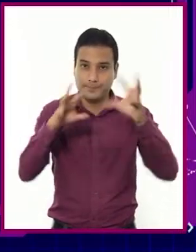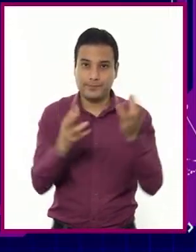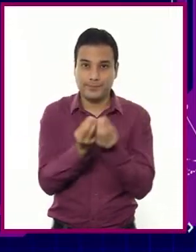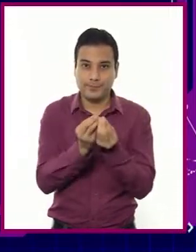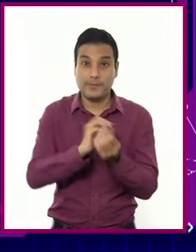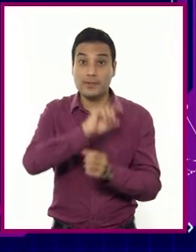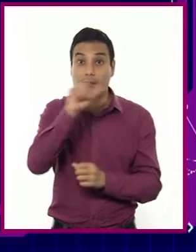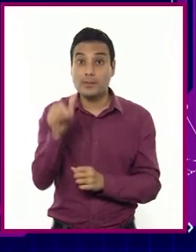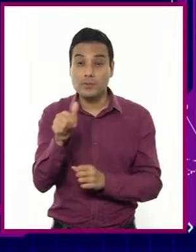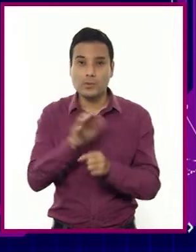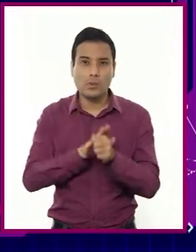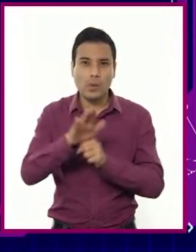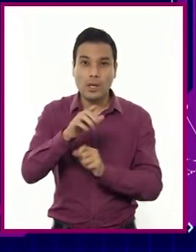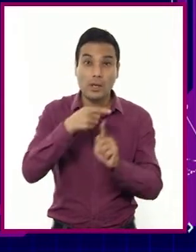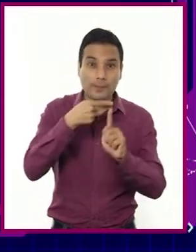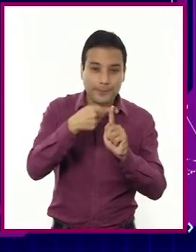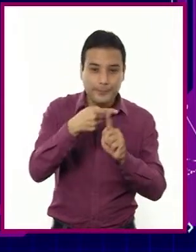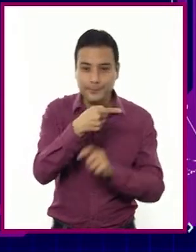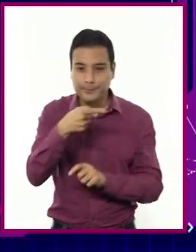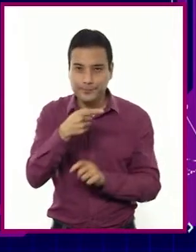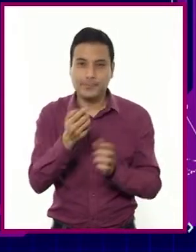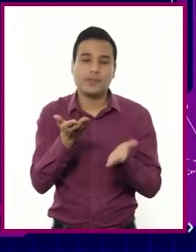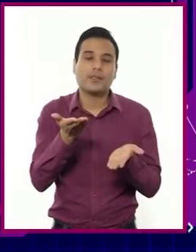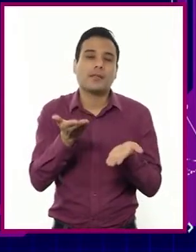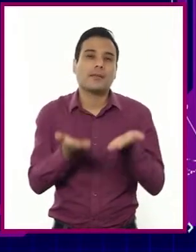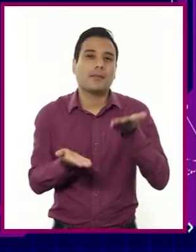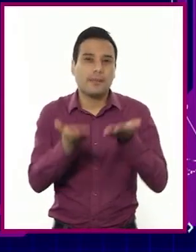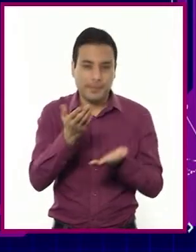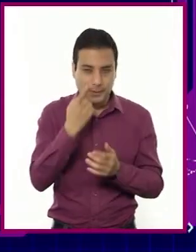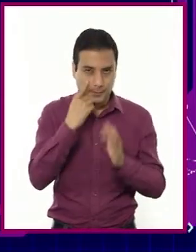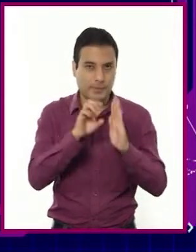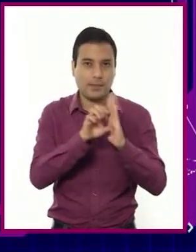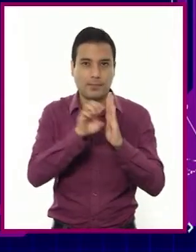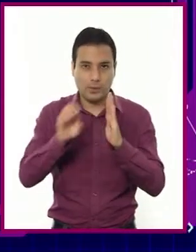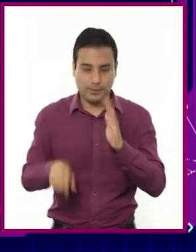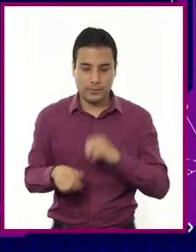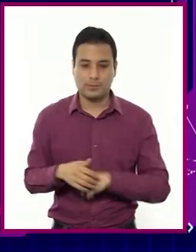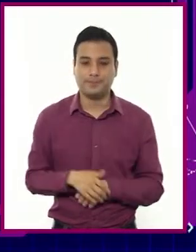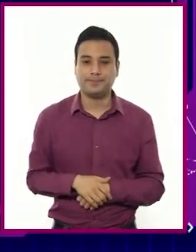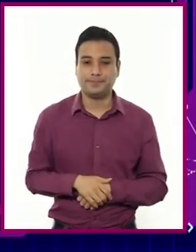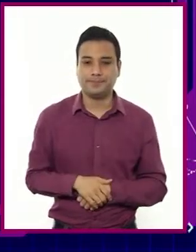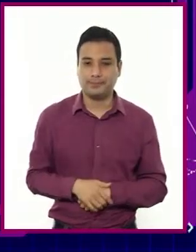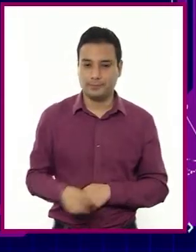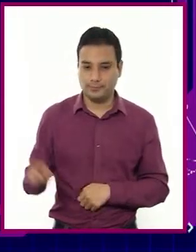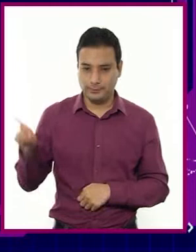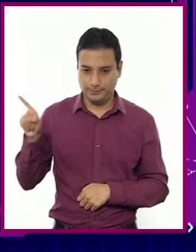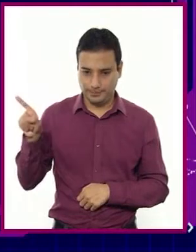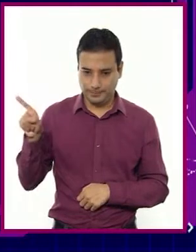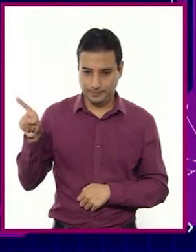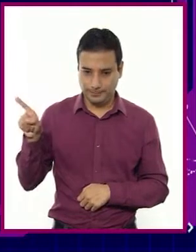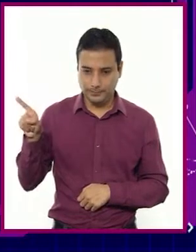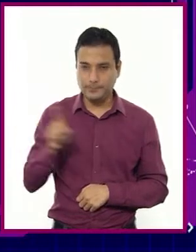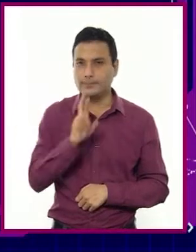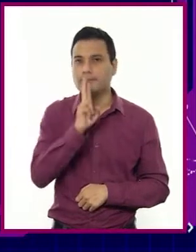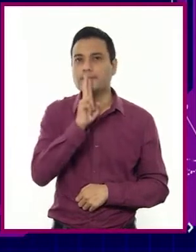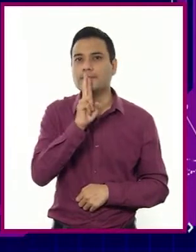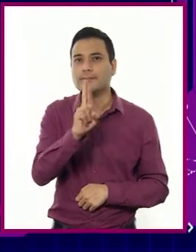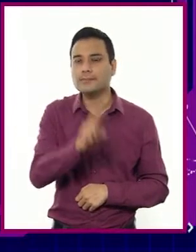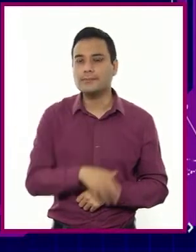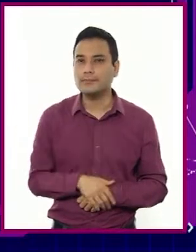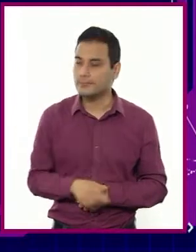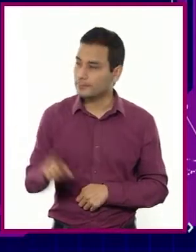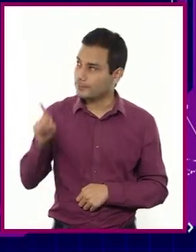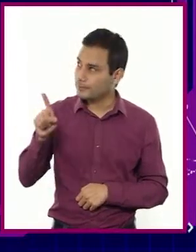signo de los sumandos. Por ejemplo, 3 negativo más 5 negativo es igual a 8